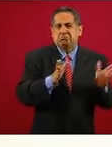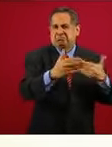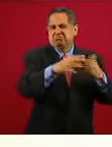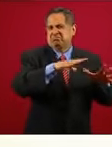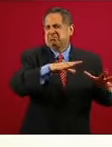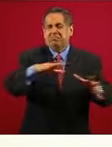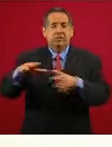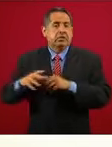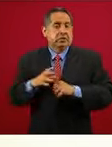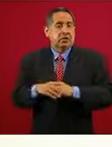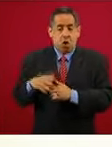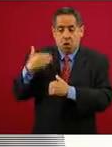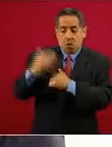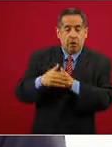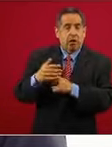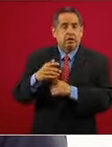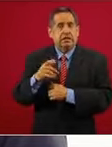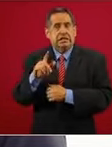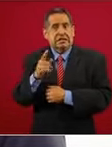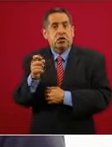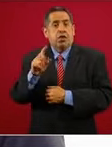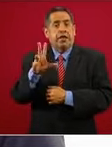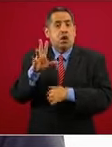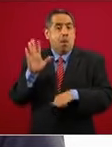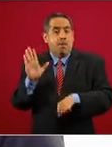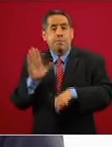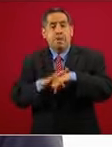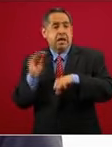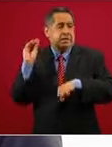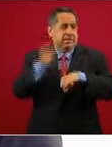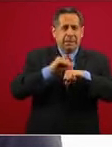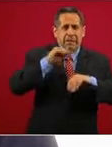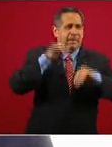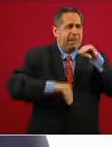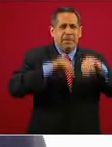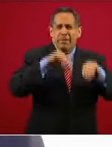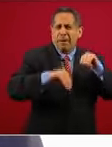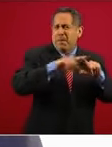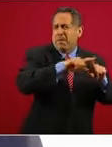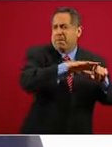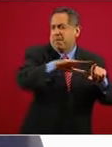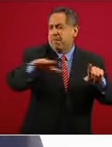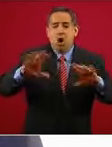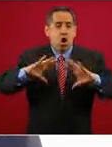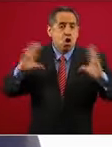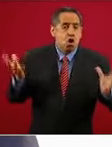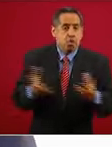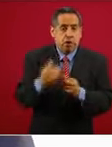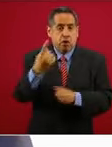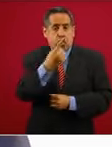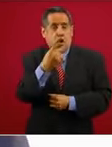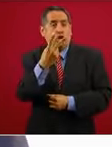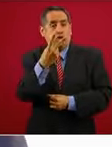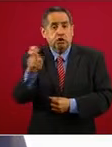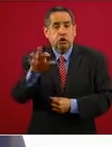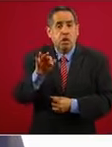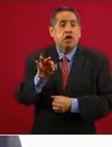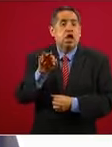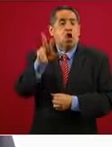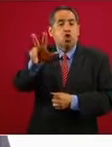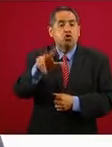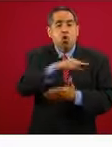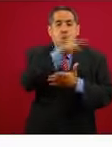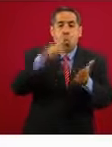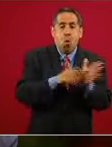iniciarse 135 más, con lo cual llegaremos a 248 cuarteles